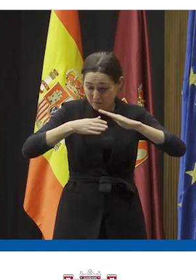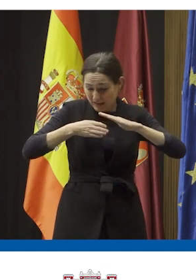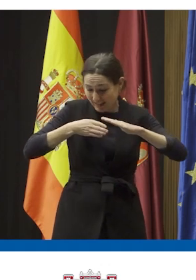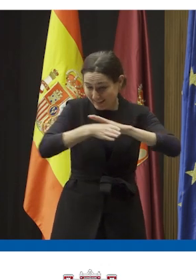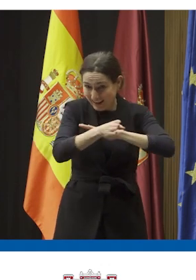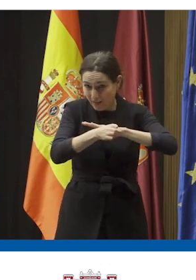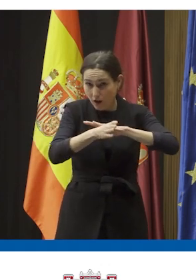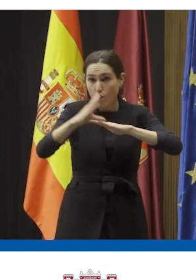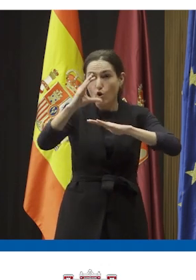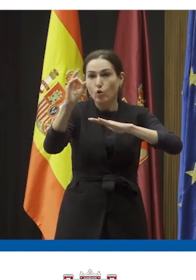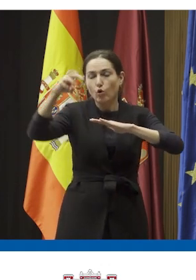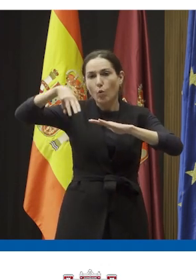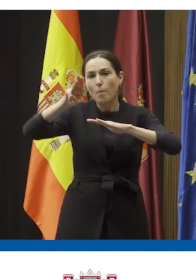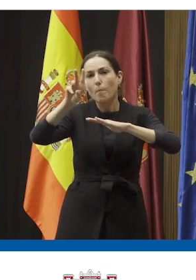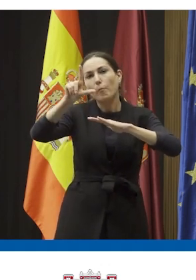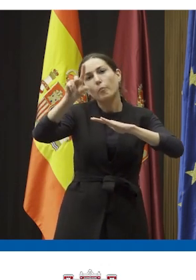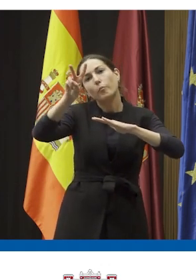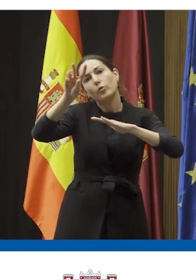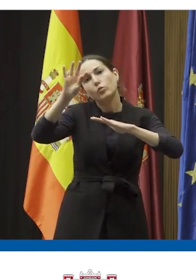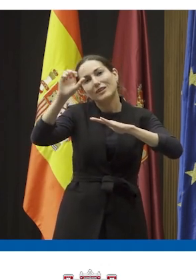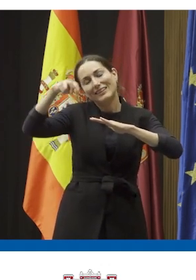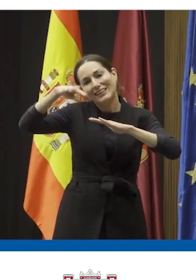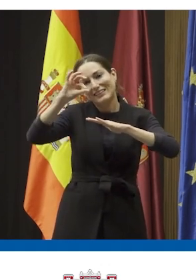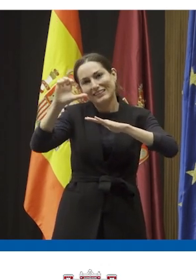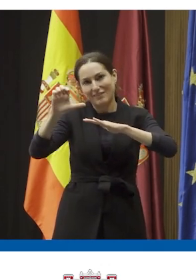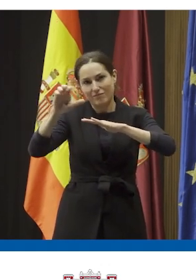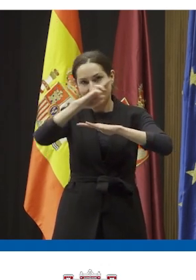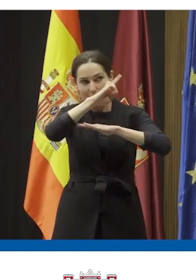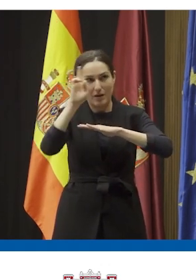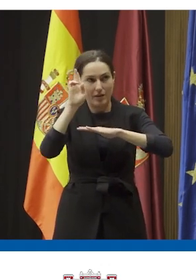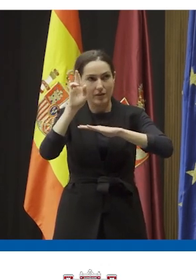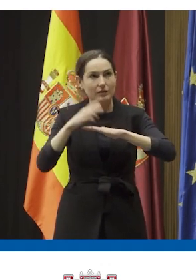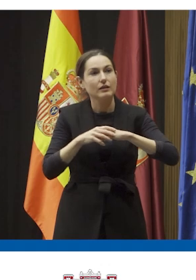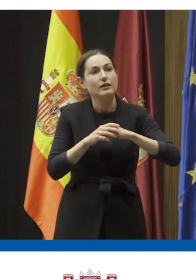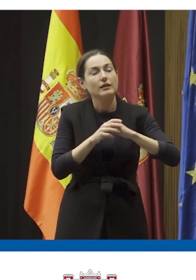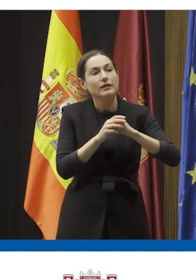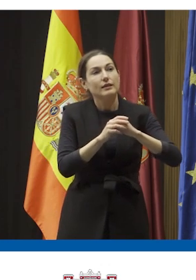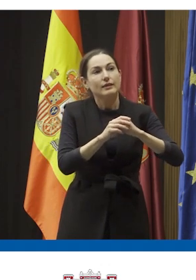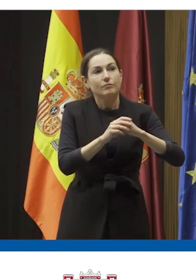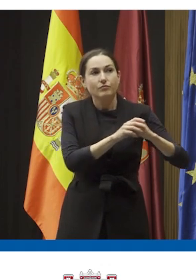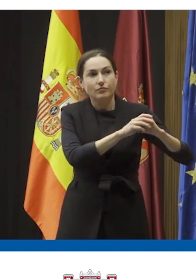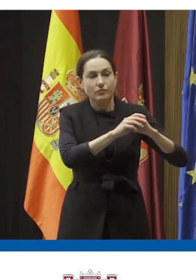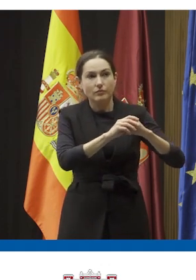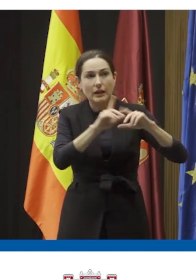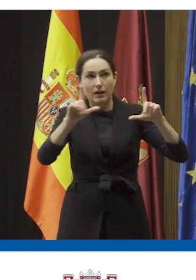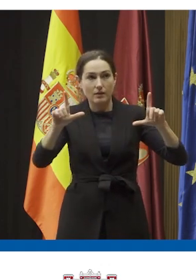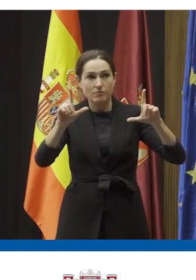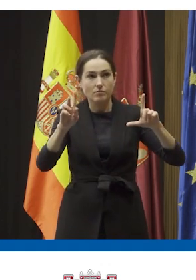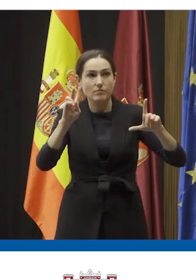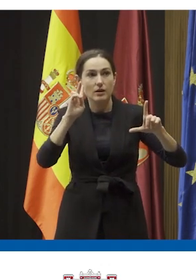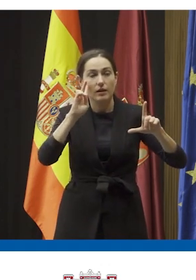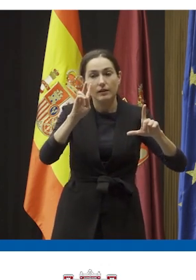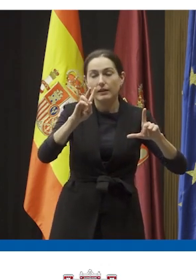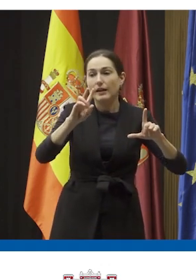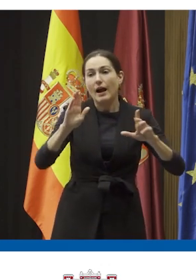cuadro, que es el cirujano del 19 más importante, Diego de Argumosa y Obregón. Incorporó la anestesia etérea,